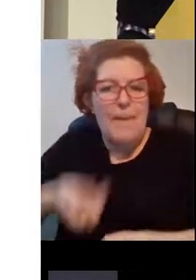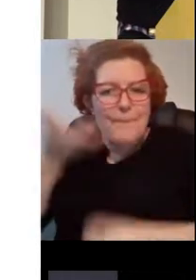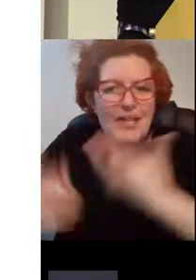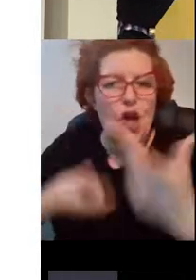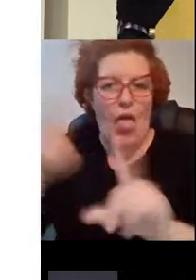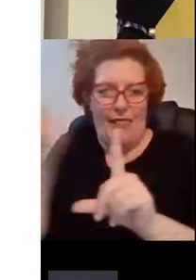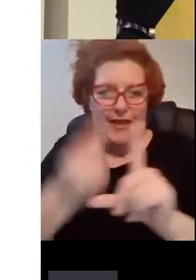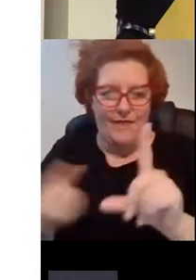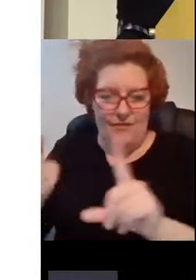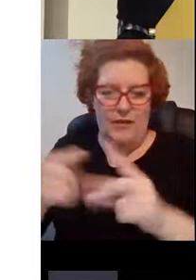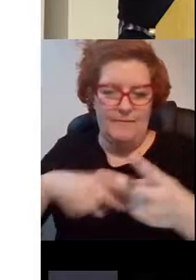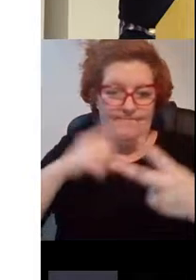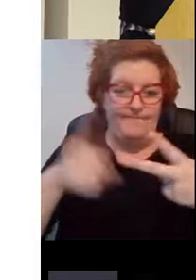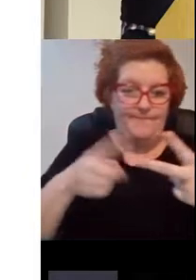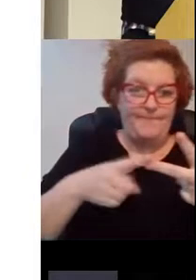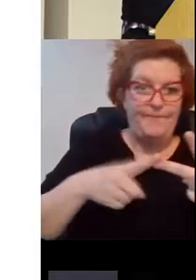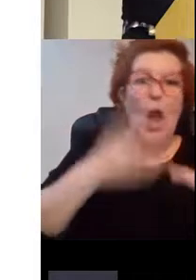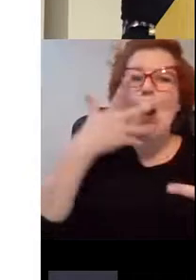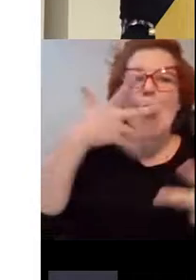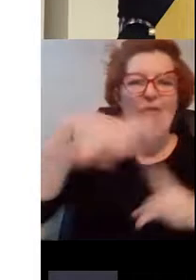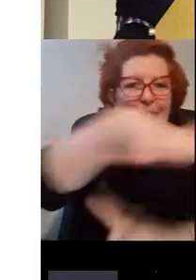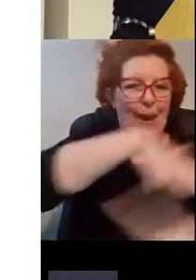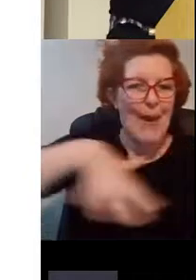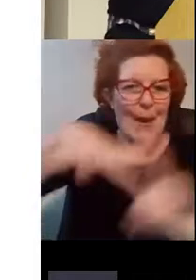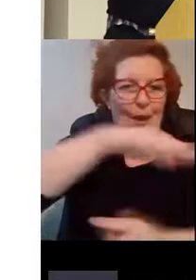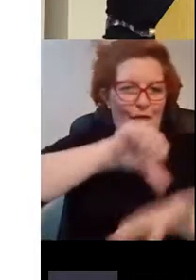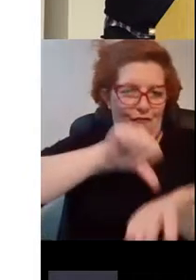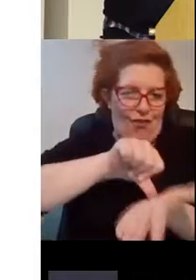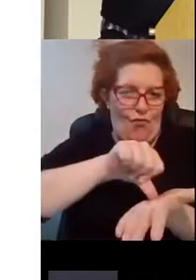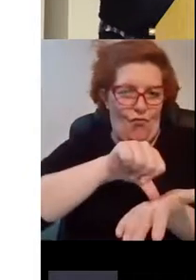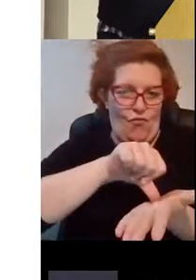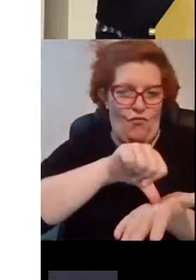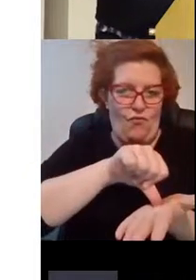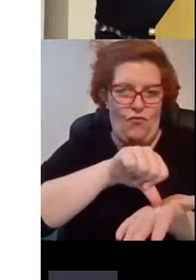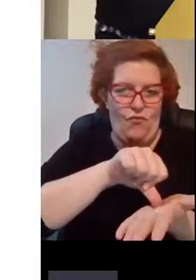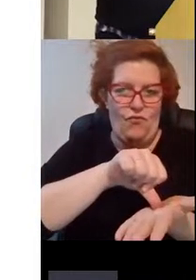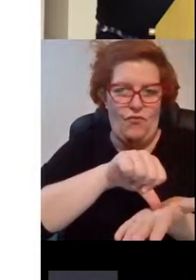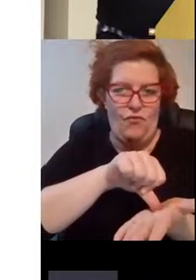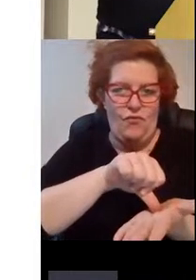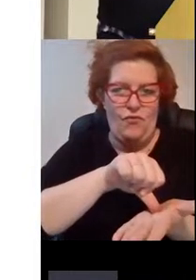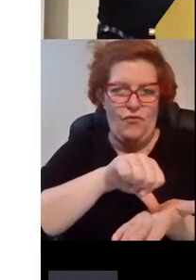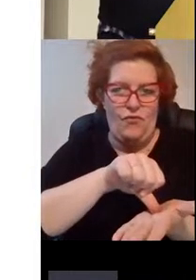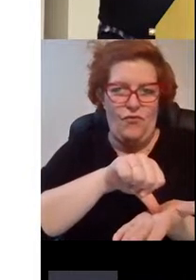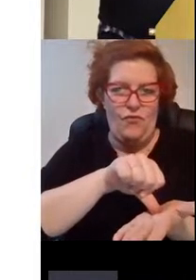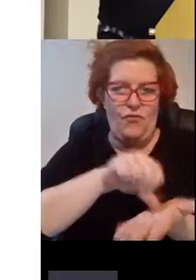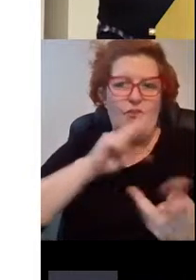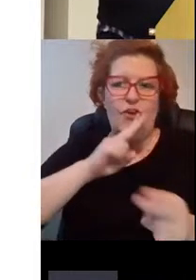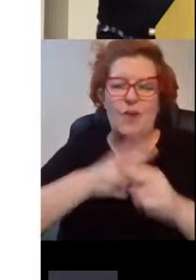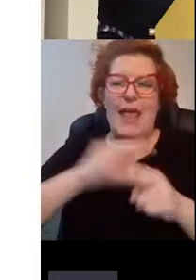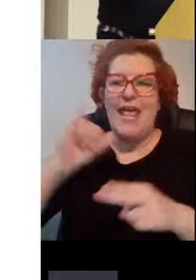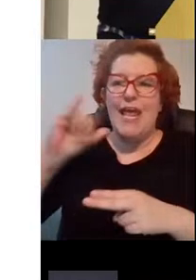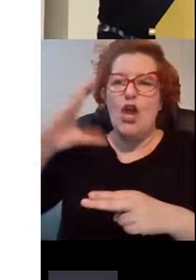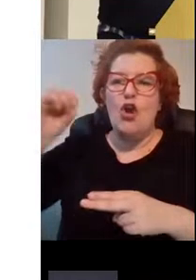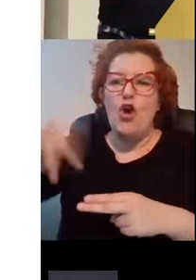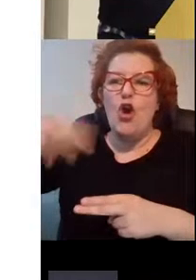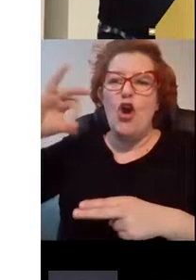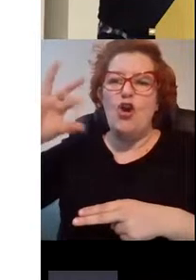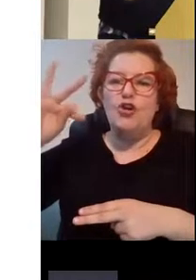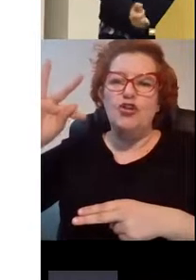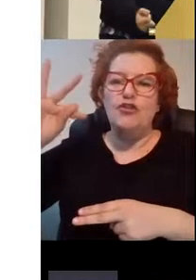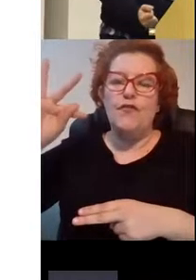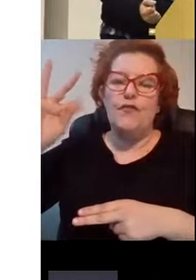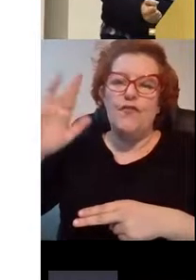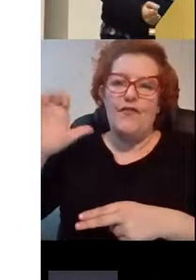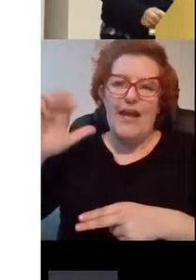otro lado, conocer el medio urbano, que literalmente el medio urbano, ya no se utiliza casi el término iconosfera, pero es literalmente el principal